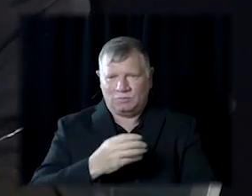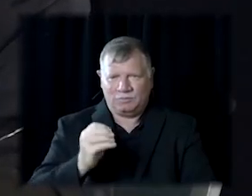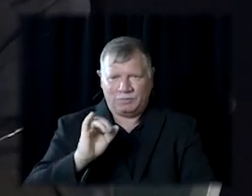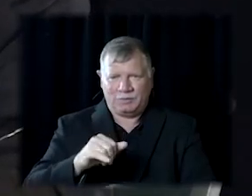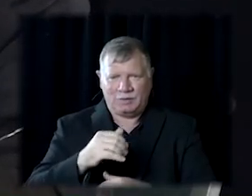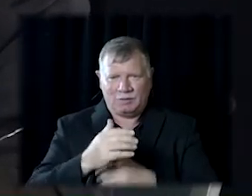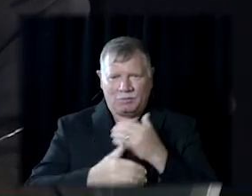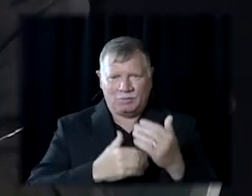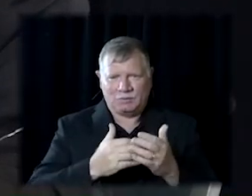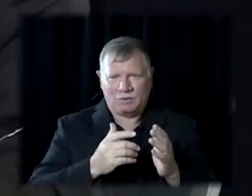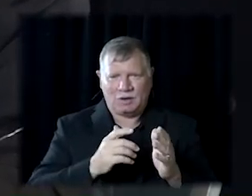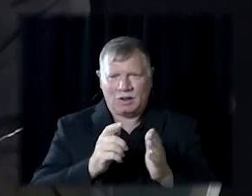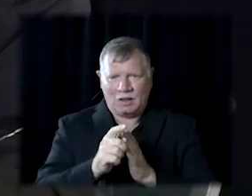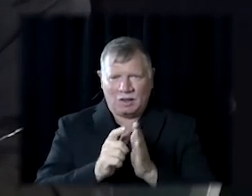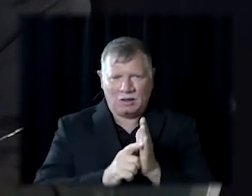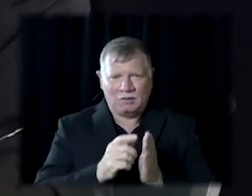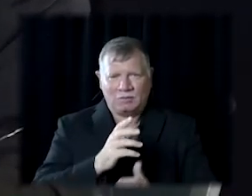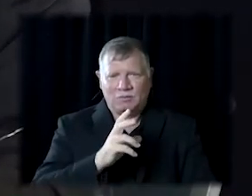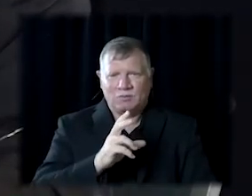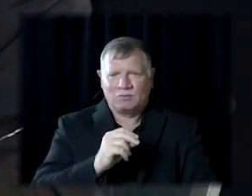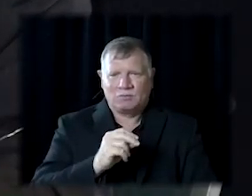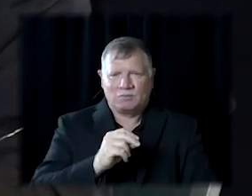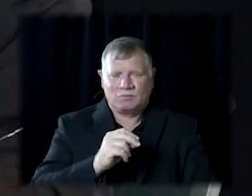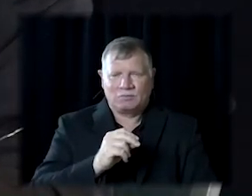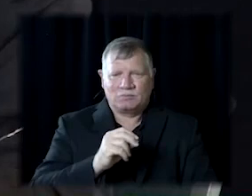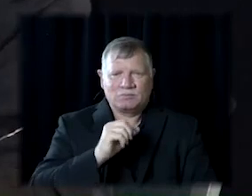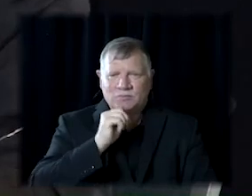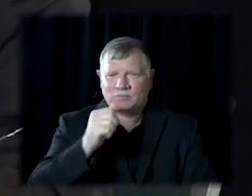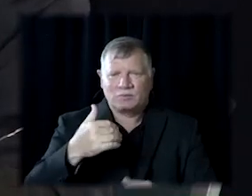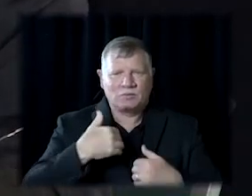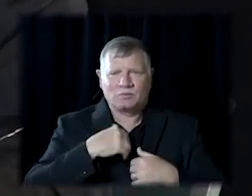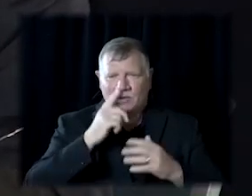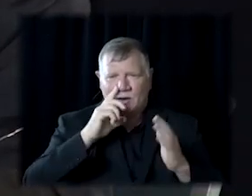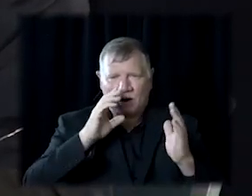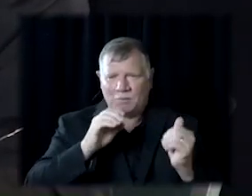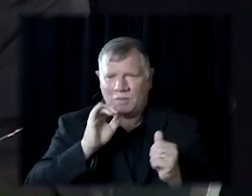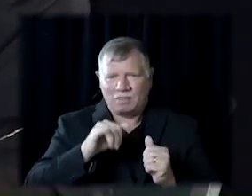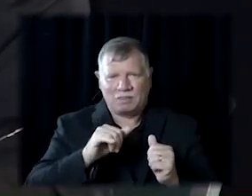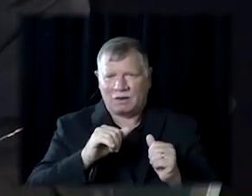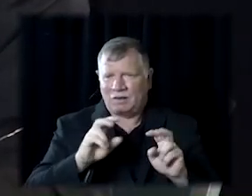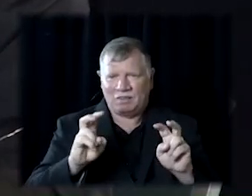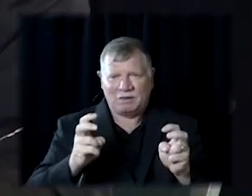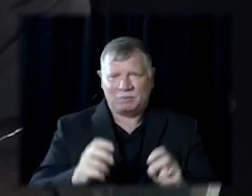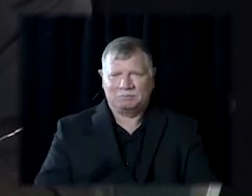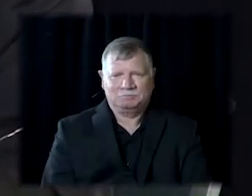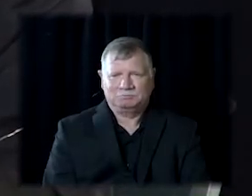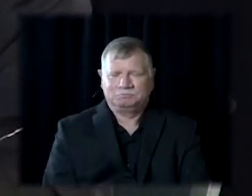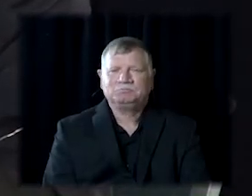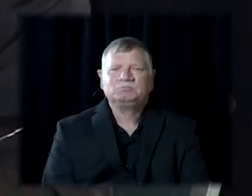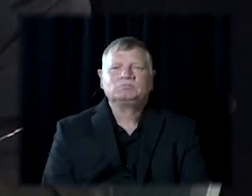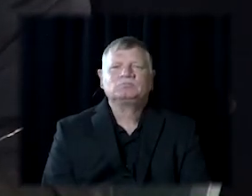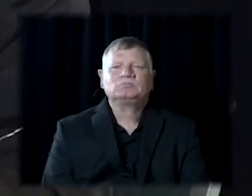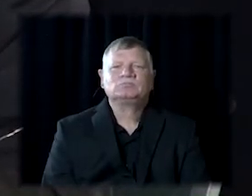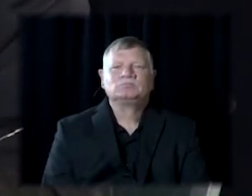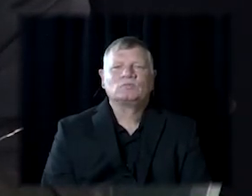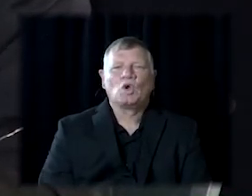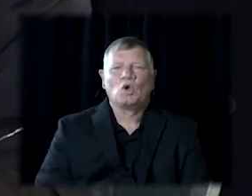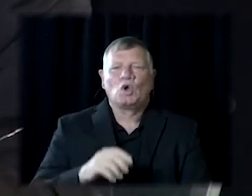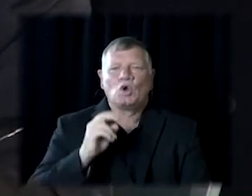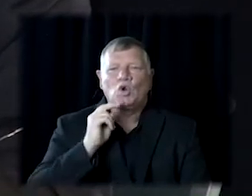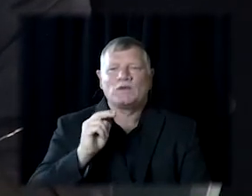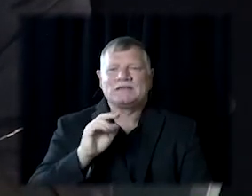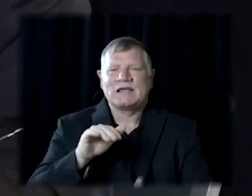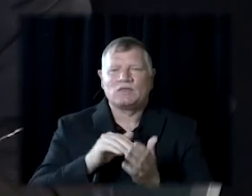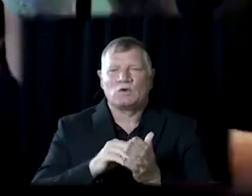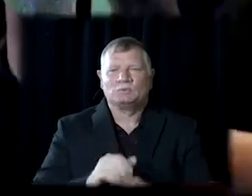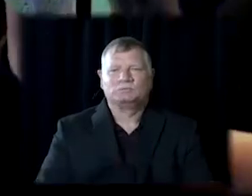o procesos legales, pero no nos estamos anticipando a ese tema. Serimar, Noticentro.